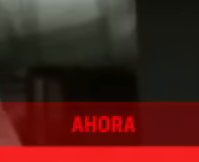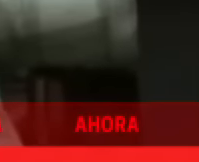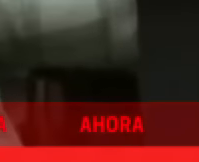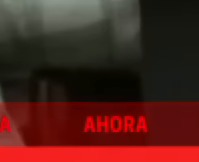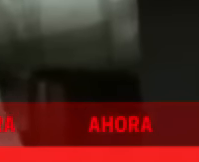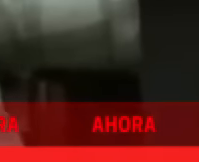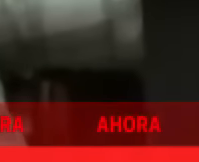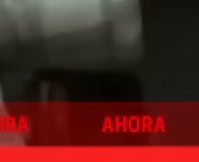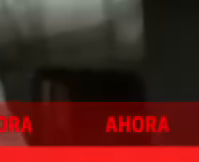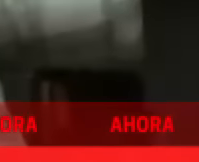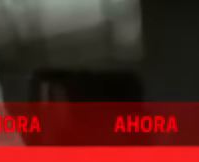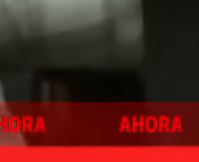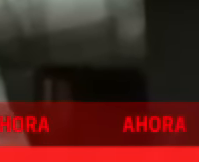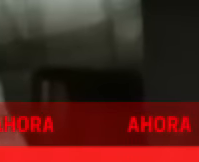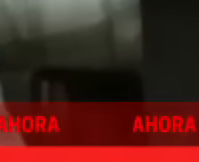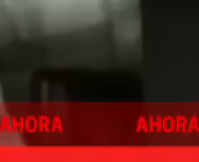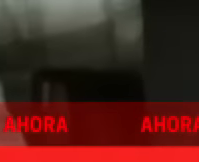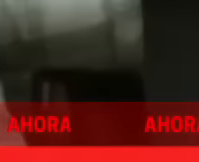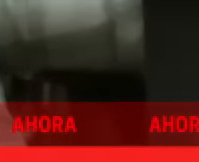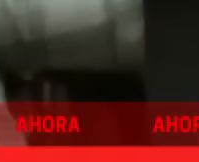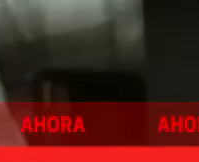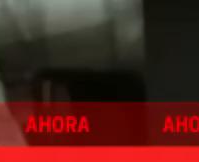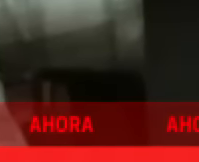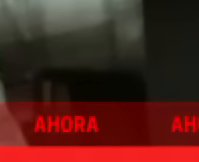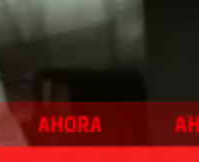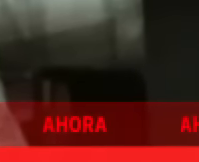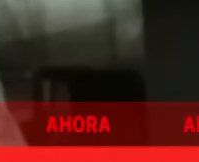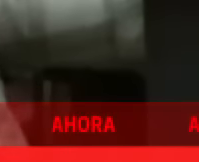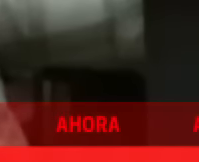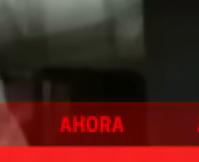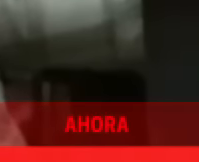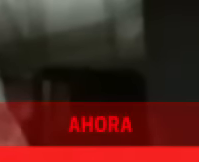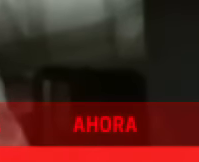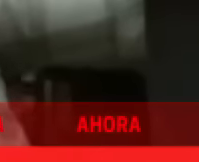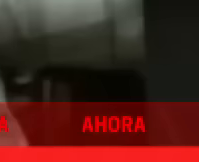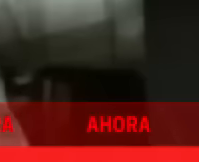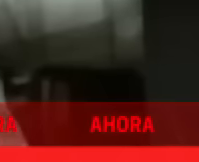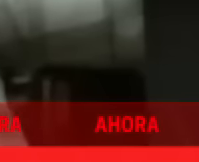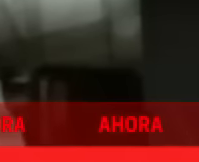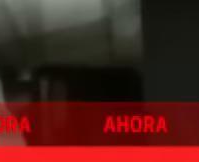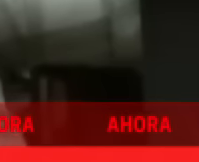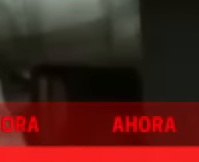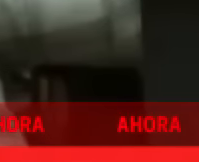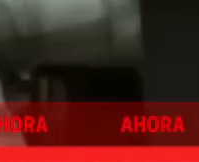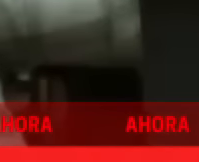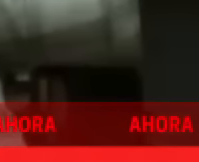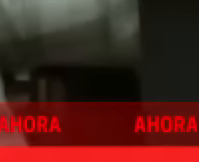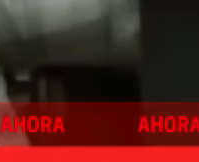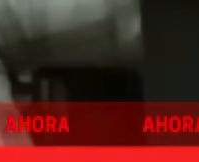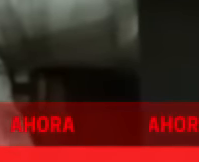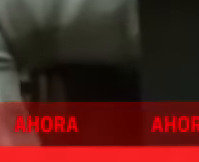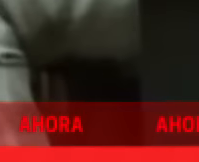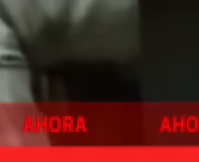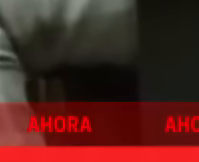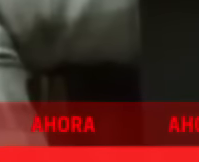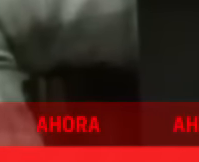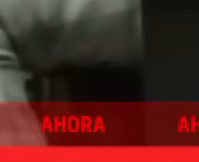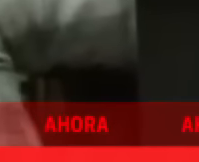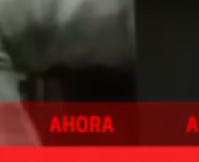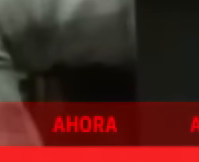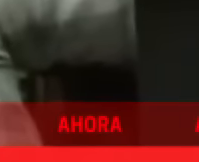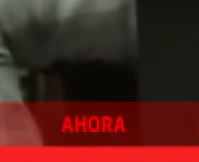agregó un artículo a un dictamen que no tenía nada que ver con el tabaco. Entonces, se van deshaciendo los